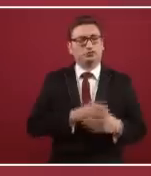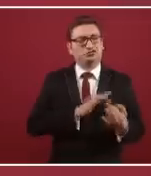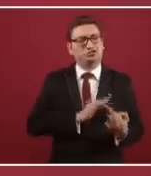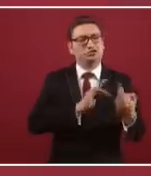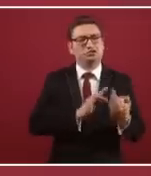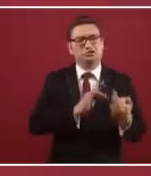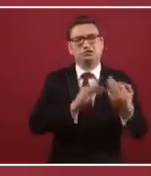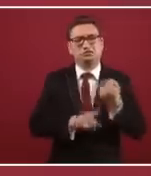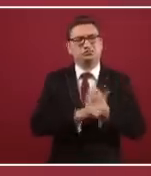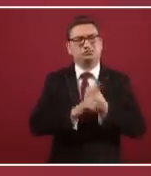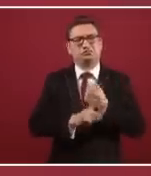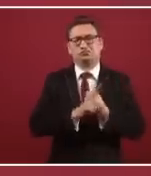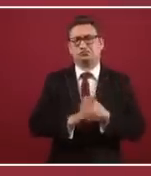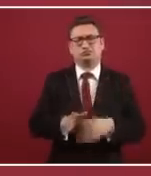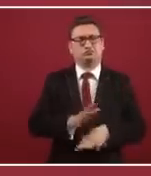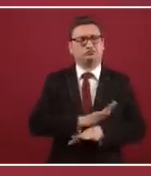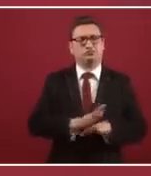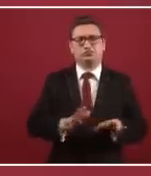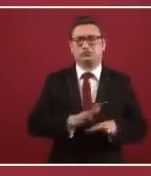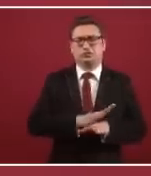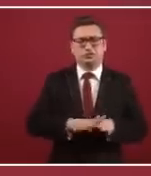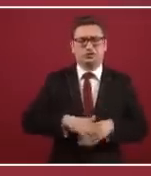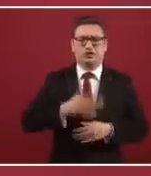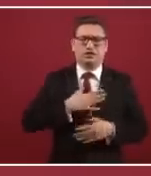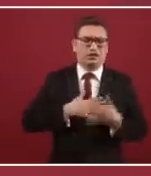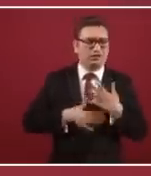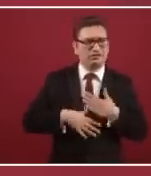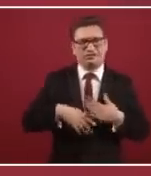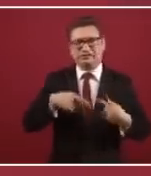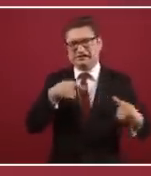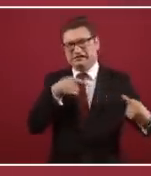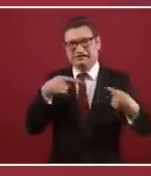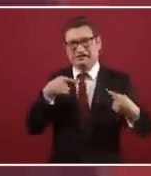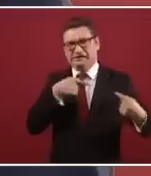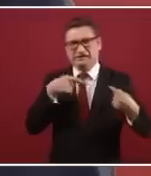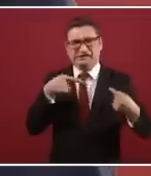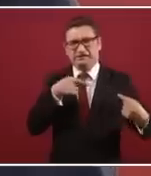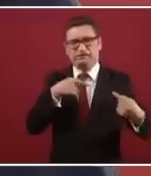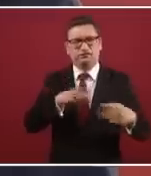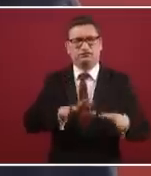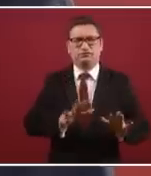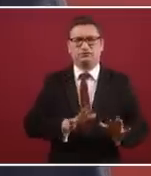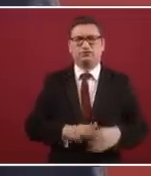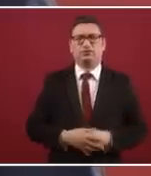confrontación, sin desgastes, desde luego